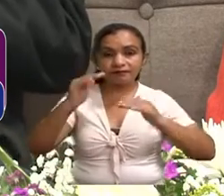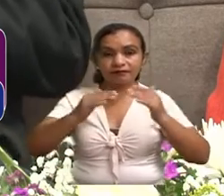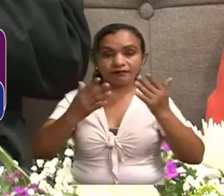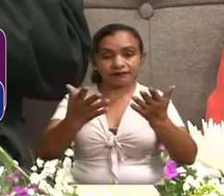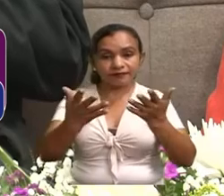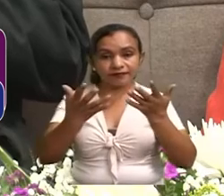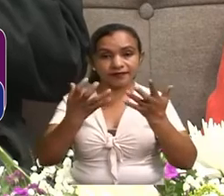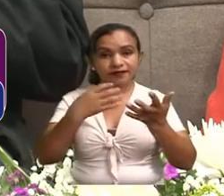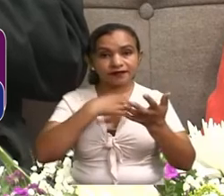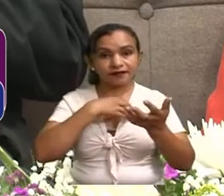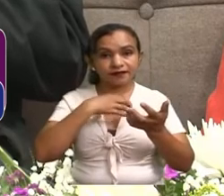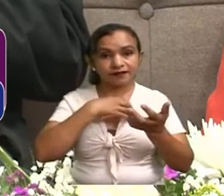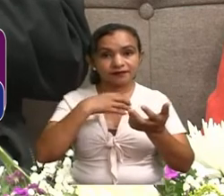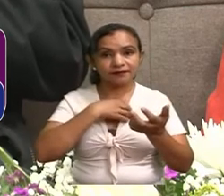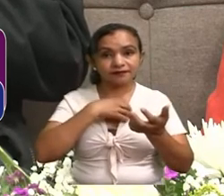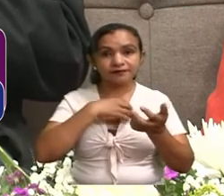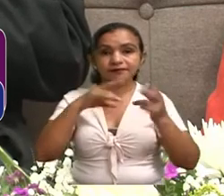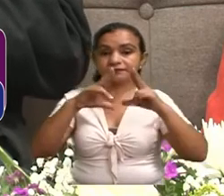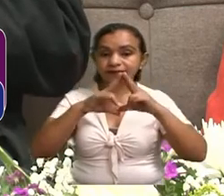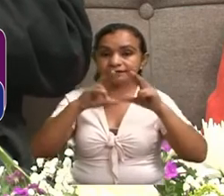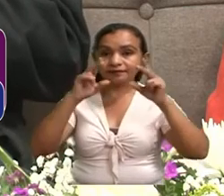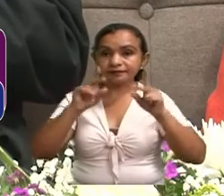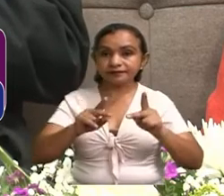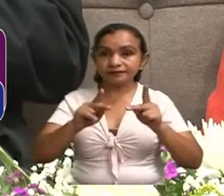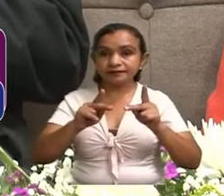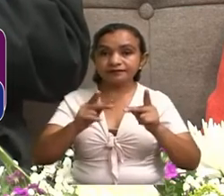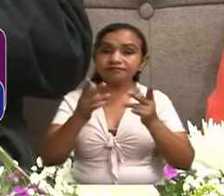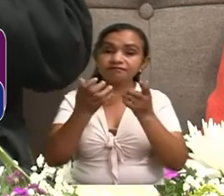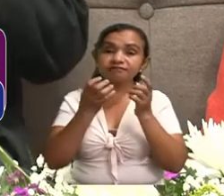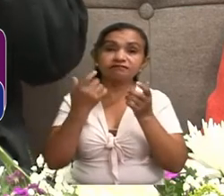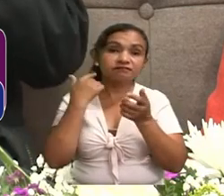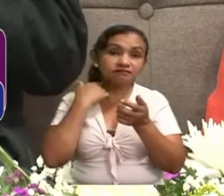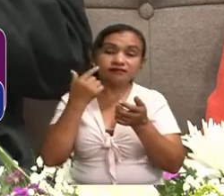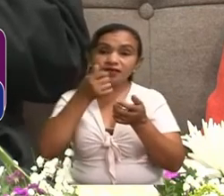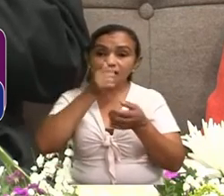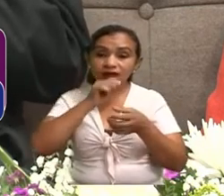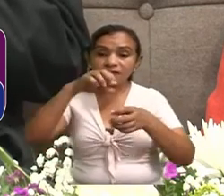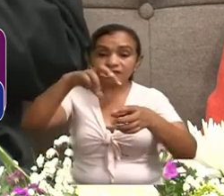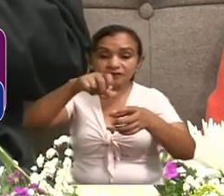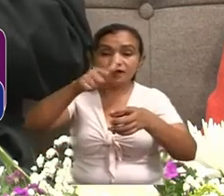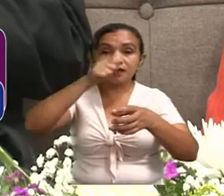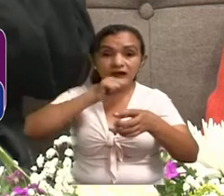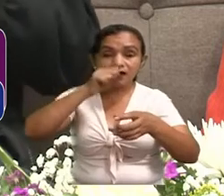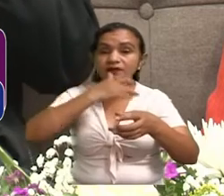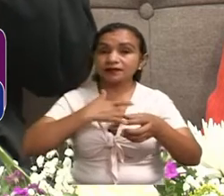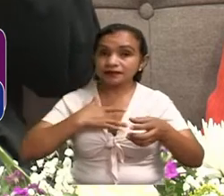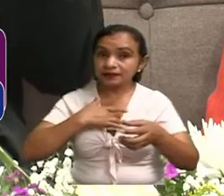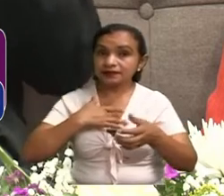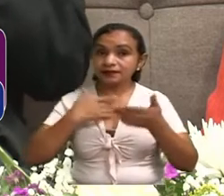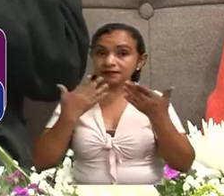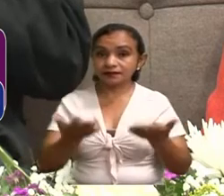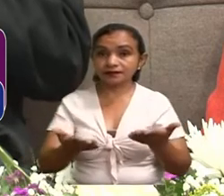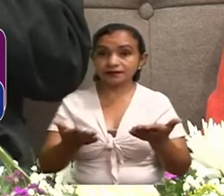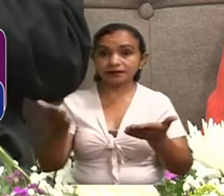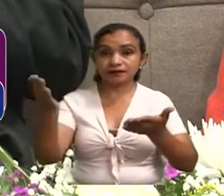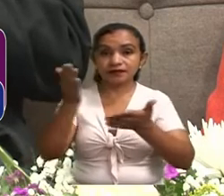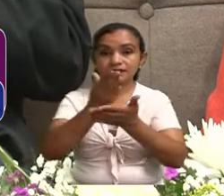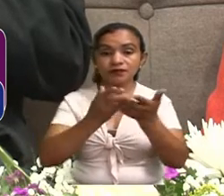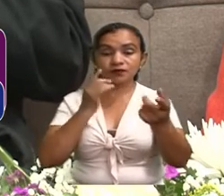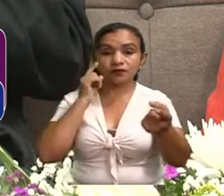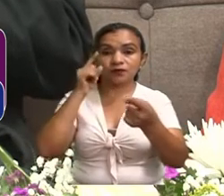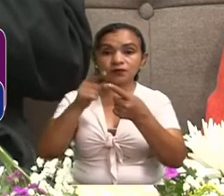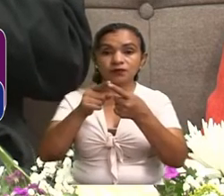queremos nosotros como nicaragüense, la demanda histórica que tenemos para cerrar esa brecha que te mencionaba, y también algunos objetivos que